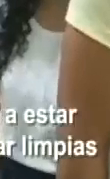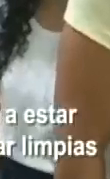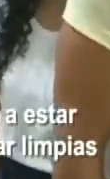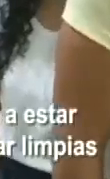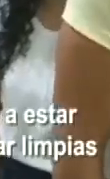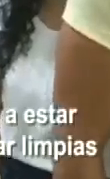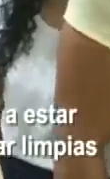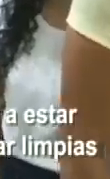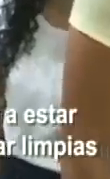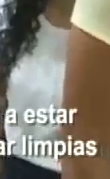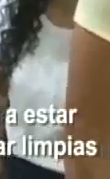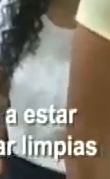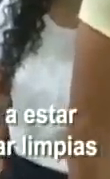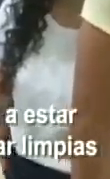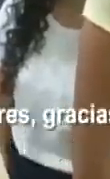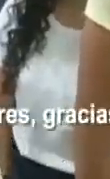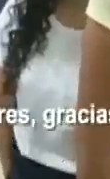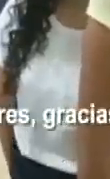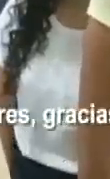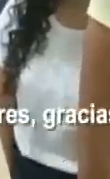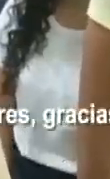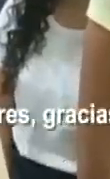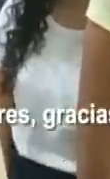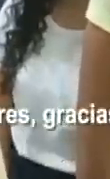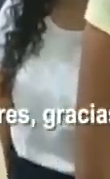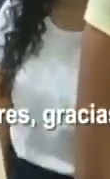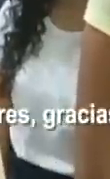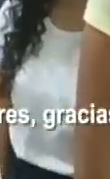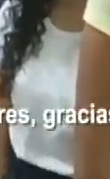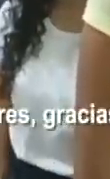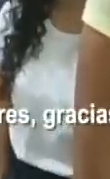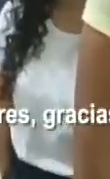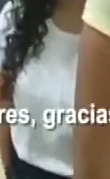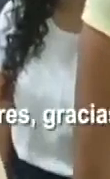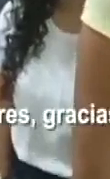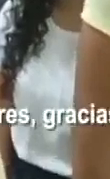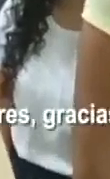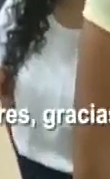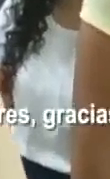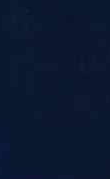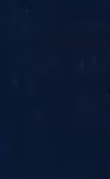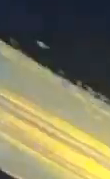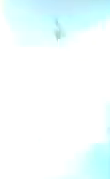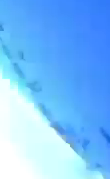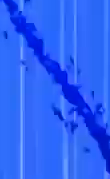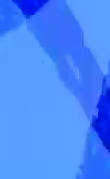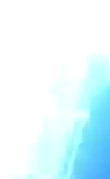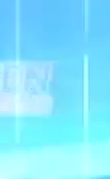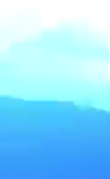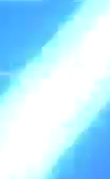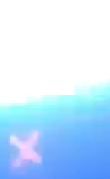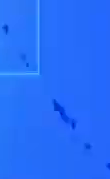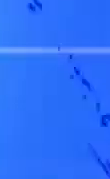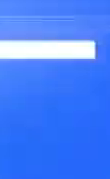renovados, limpios, las paredes van a estar limpias y podremos contar con unos excelentes pupitres. Gracias.